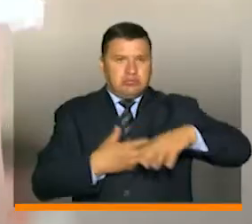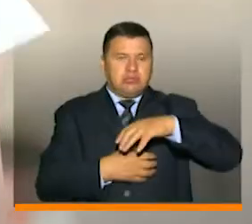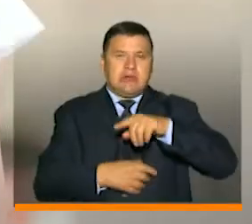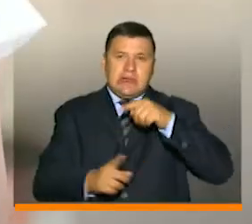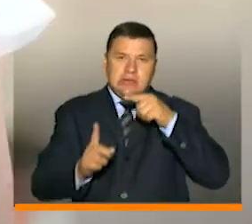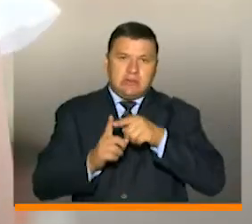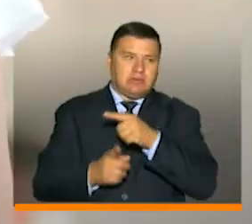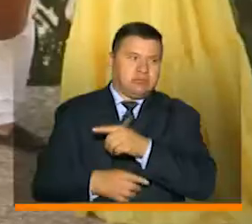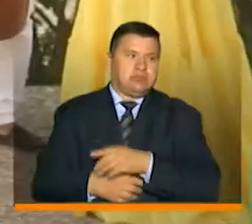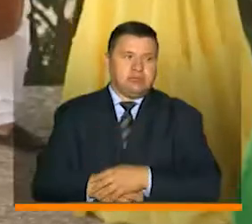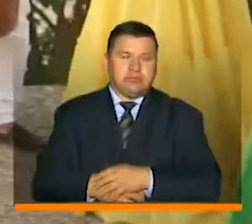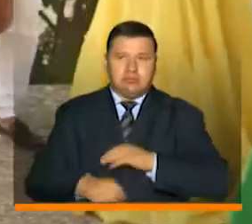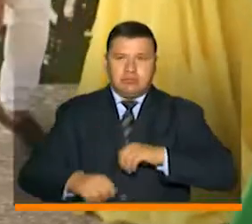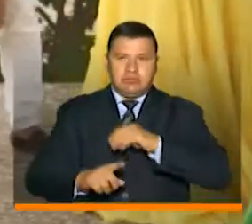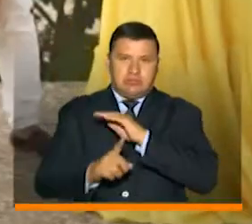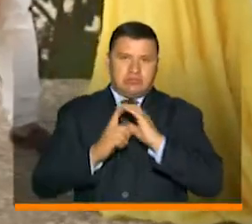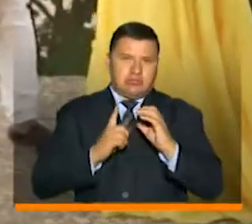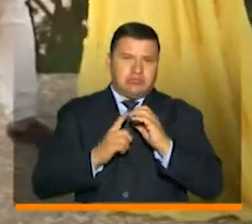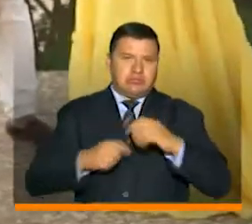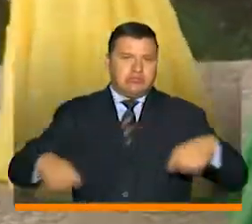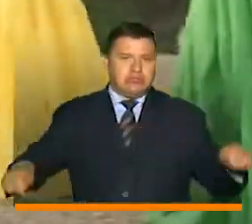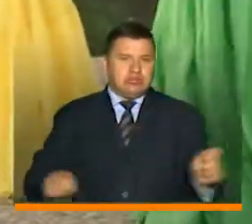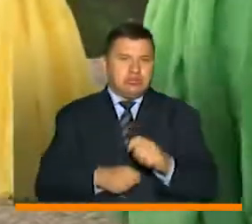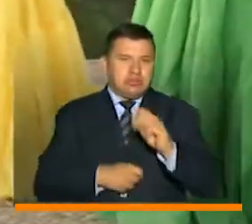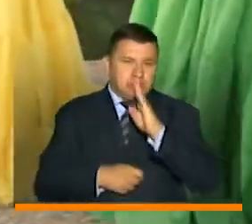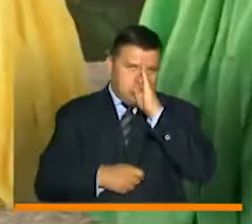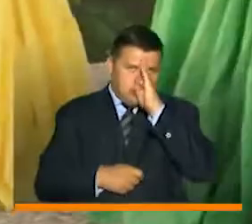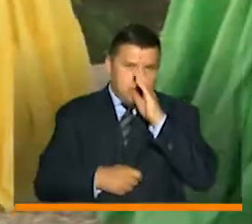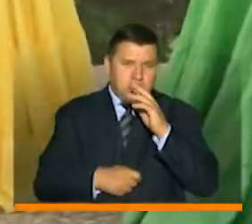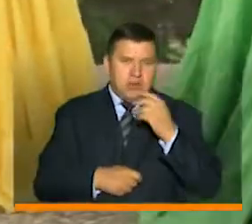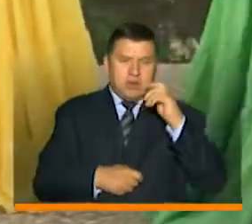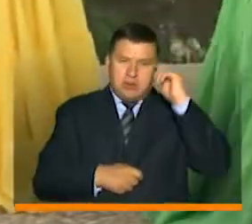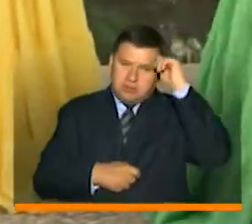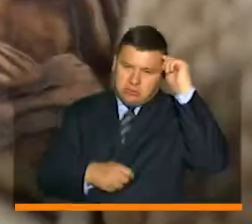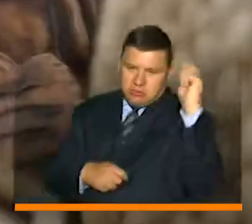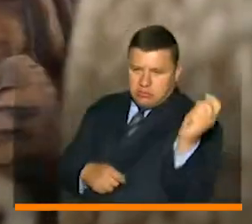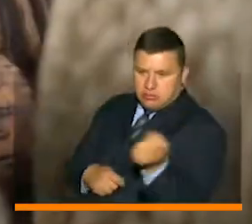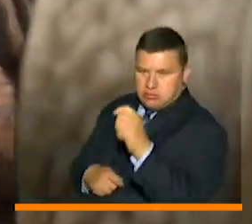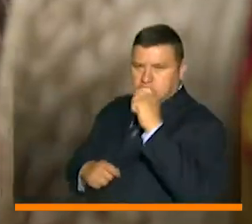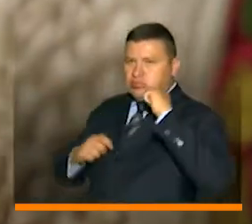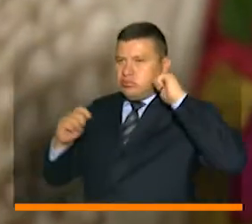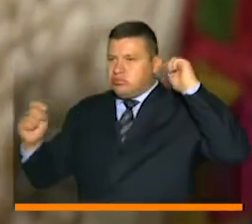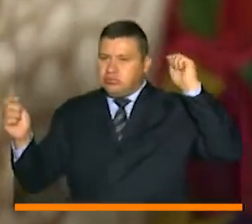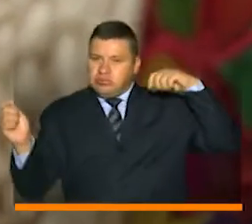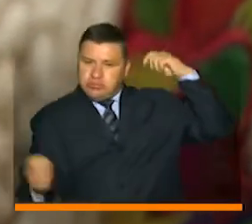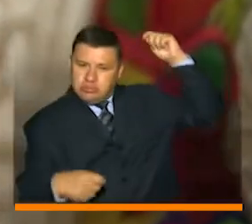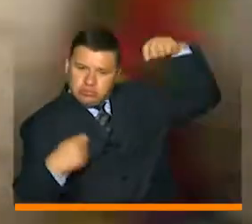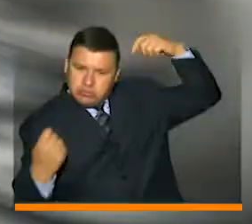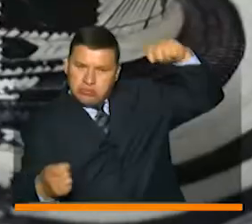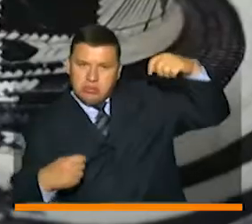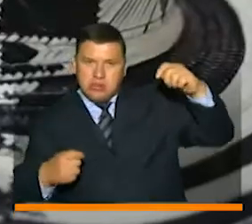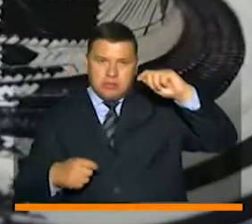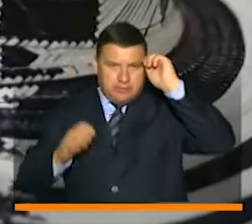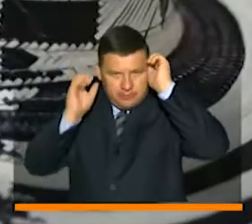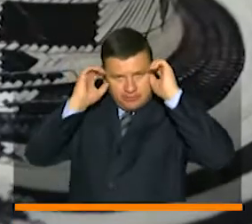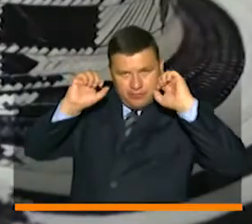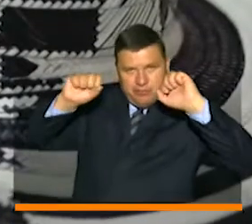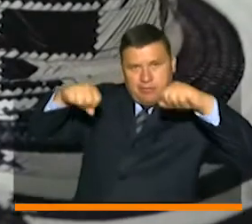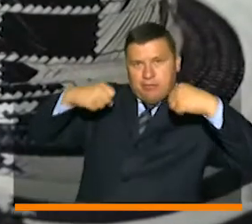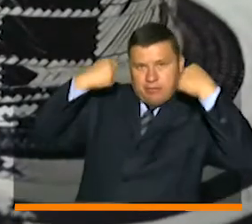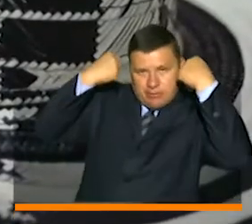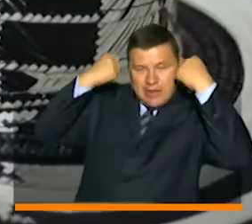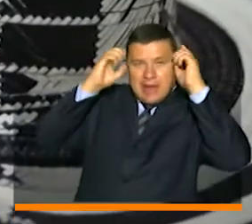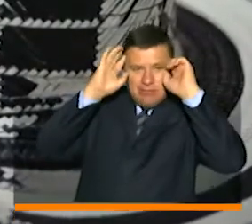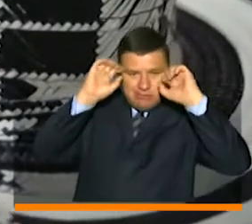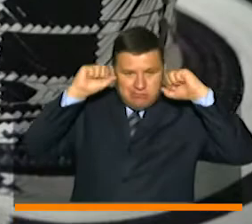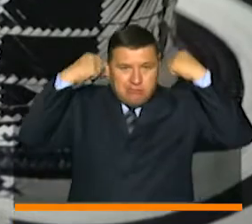Para Gindris Cando, gestora cultural, los ritmos tradicionales como el porro y el bullerengue o las artesanías como el sombrero o el tiao